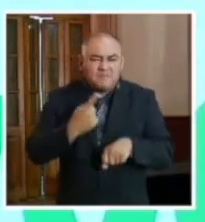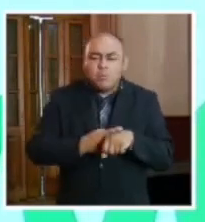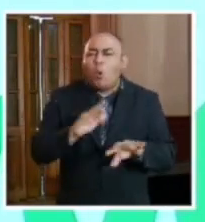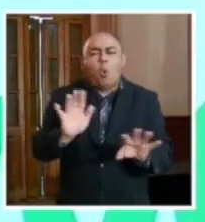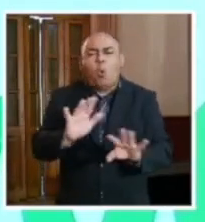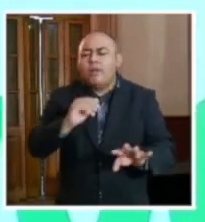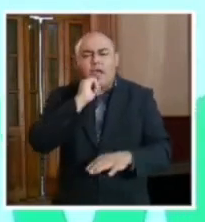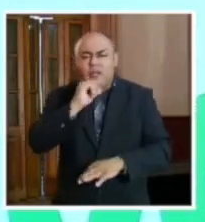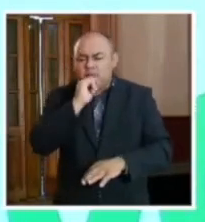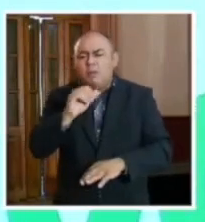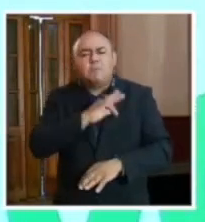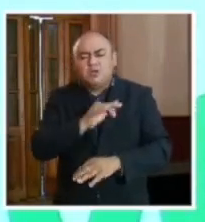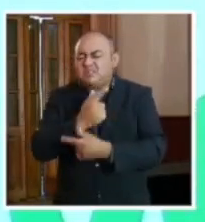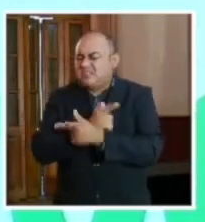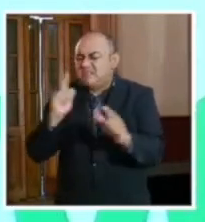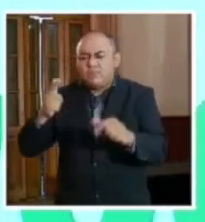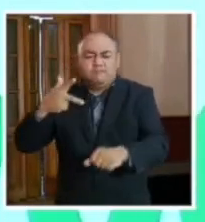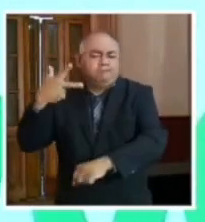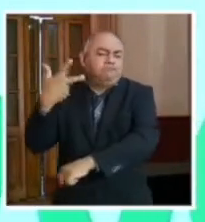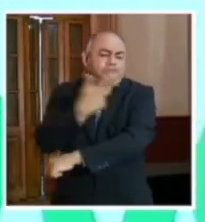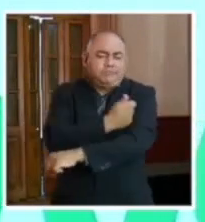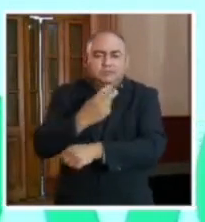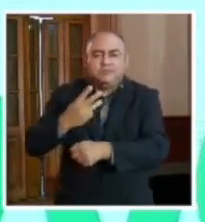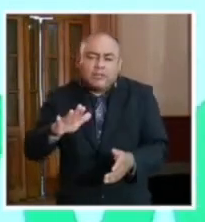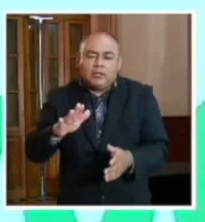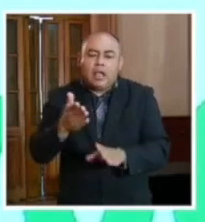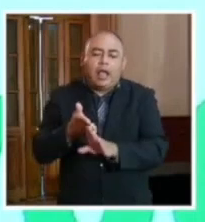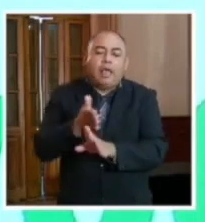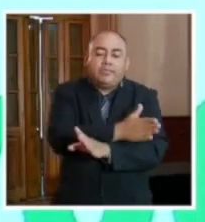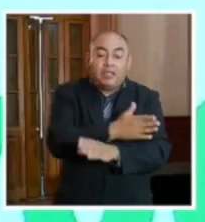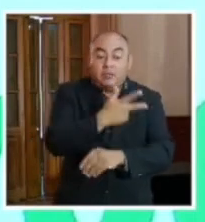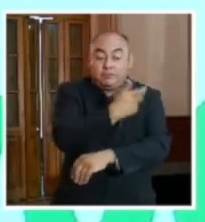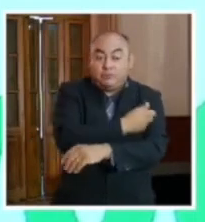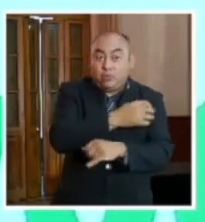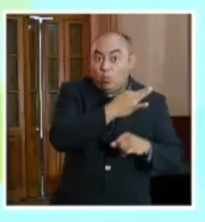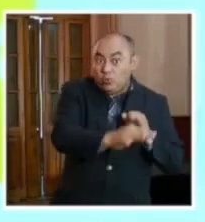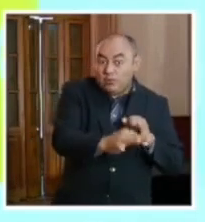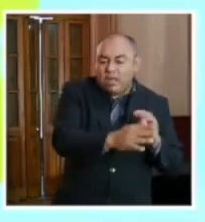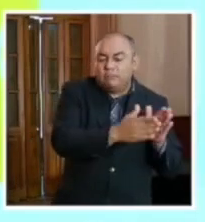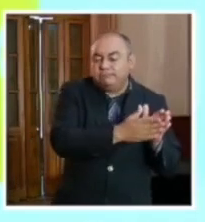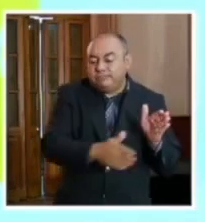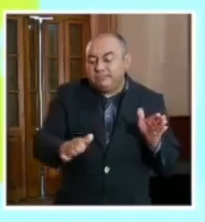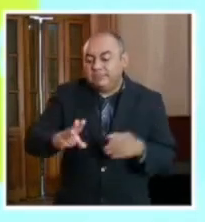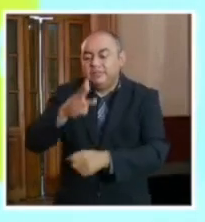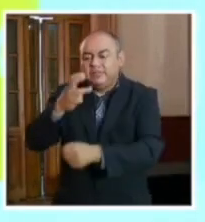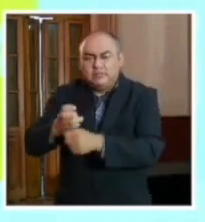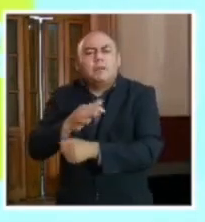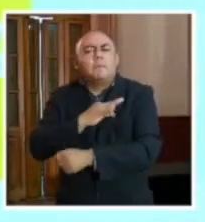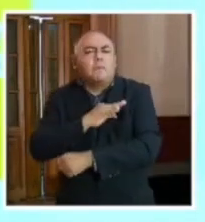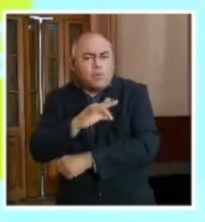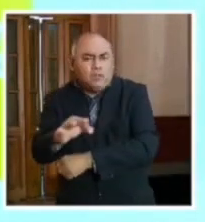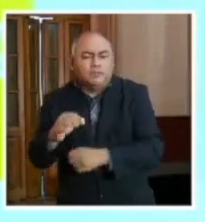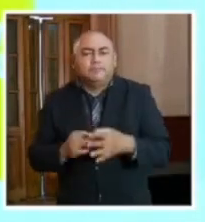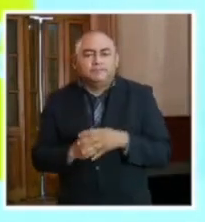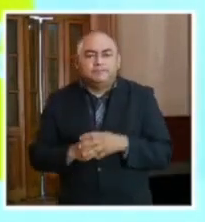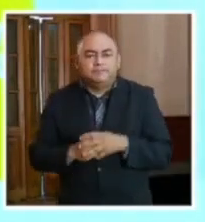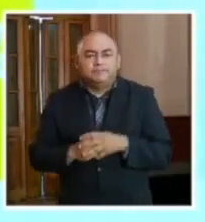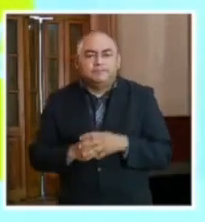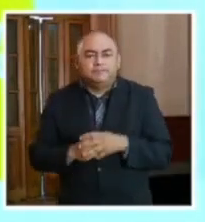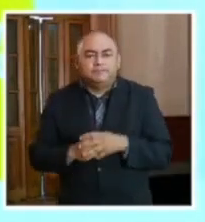vacunación 93% cuentan con la primera dosis 86% con la segunda y